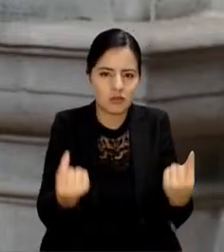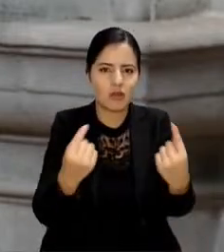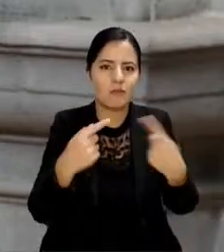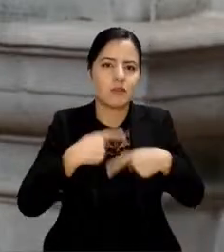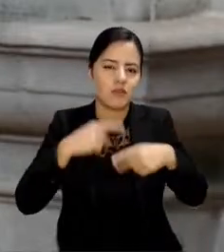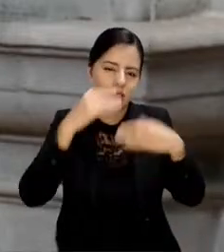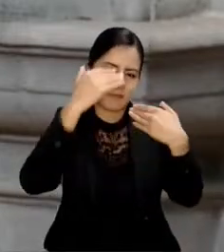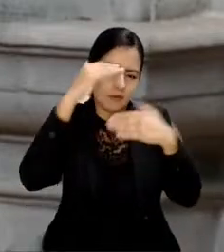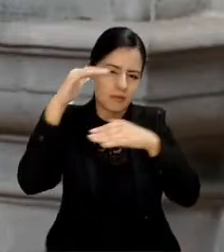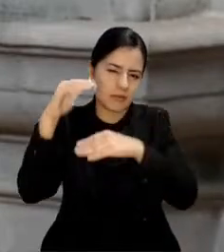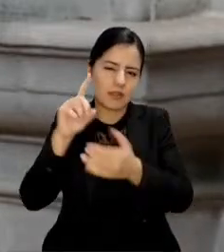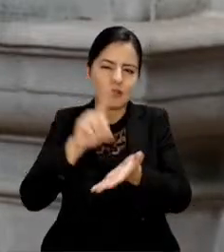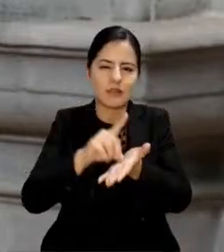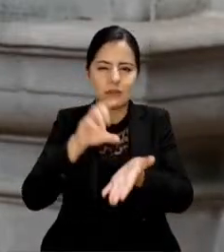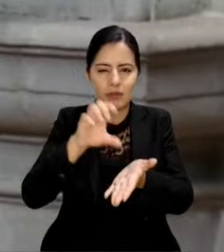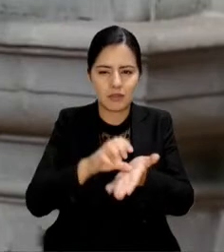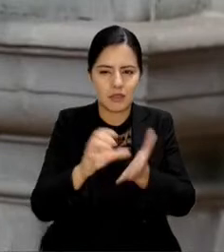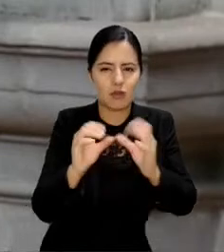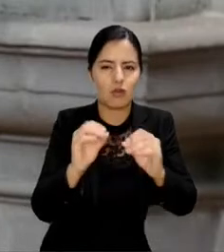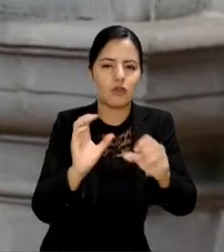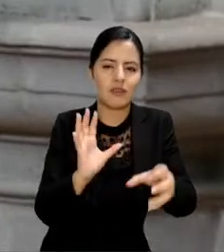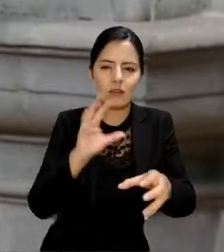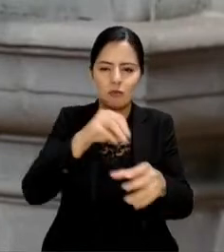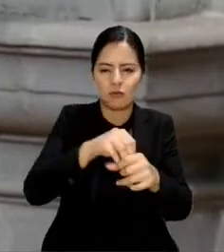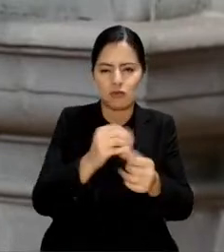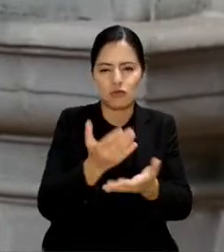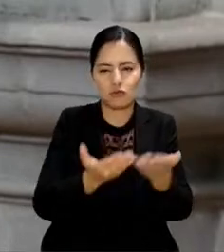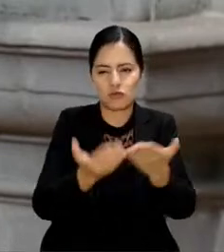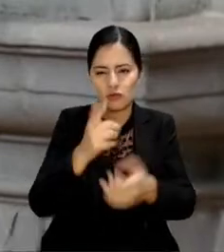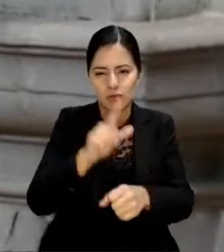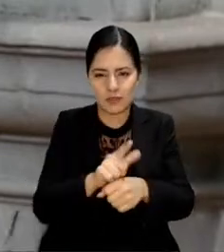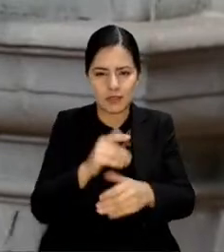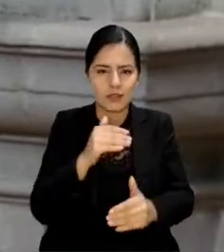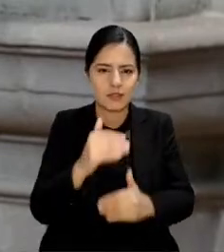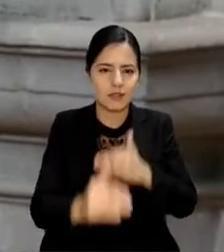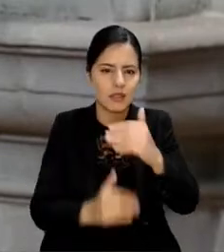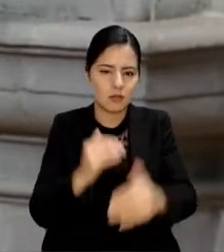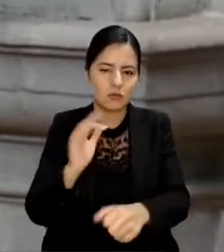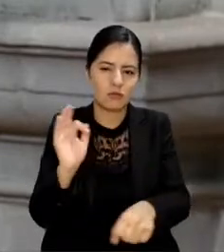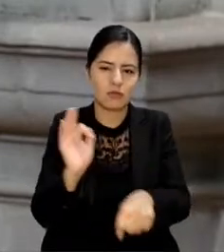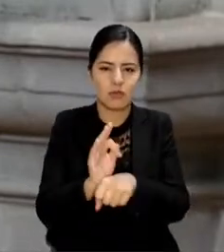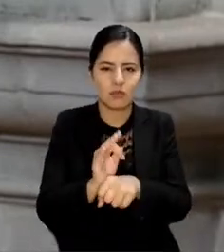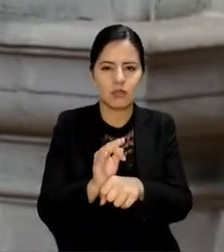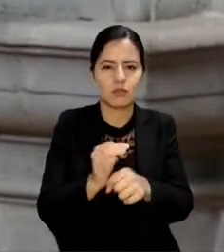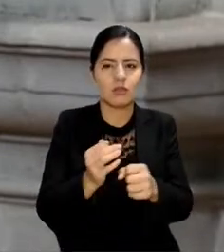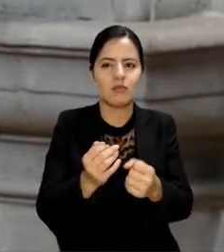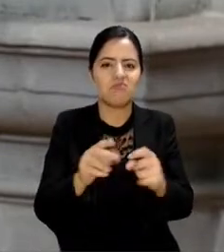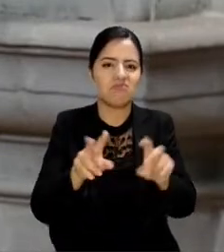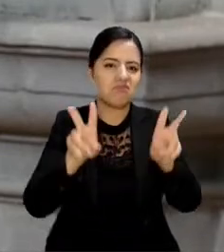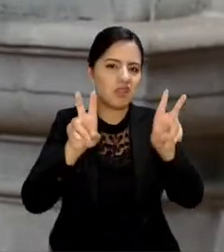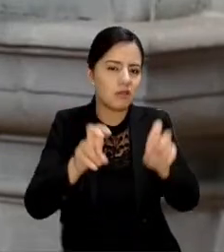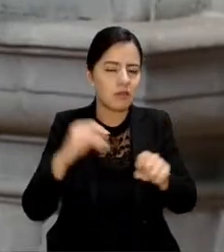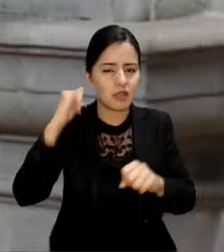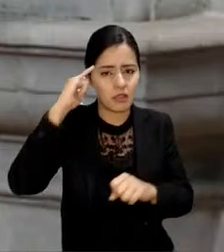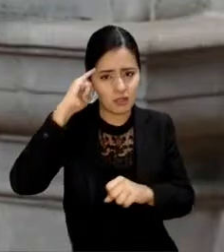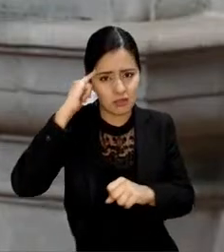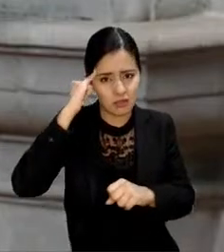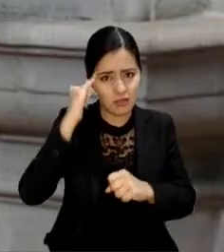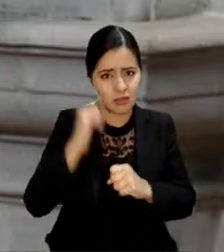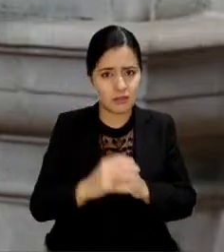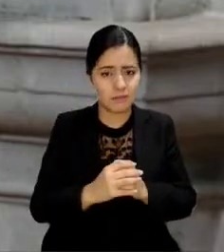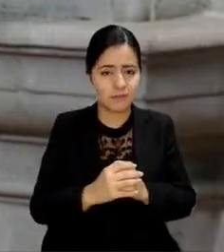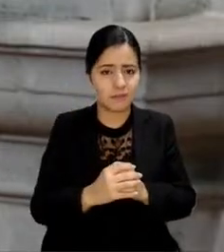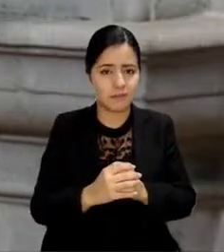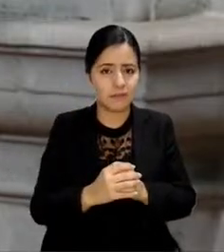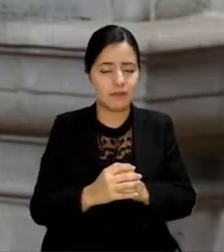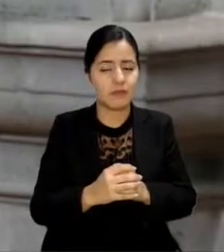y con alguna discapacidad, así como de inclusión social y desarrollo, protección y seguridad social, asuntos indígenas,